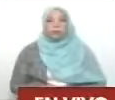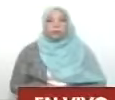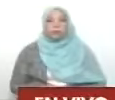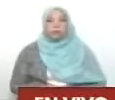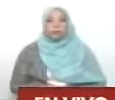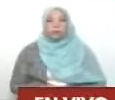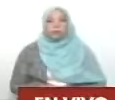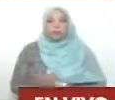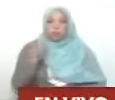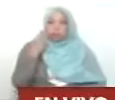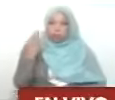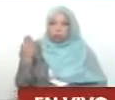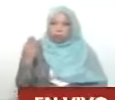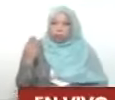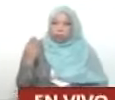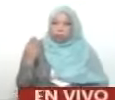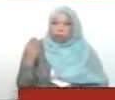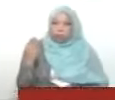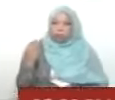José Brito.